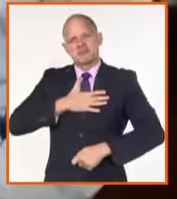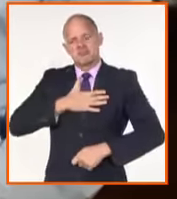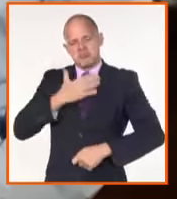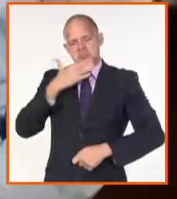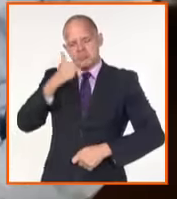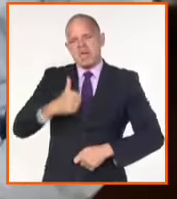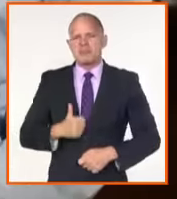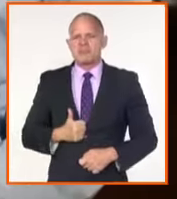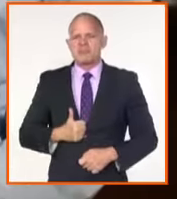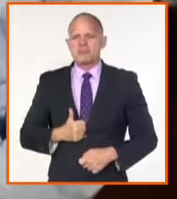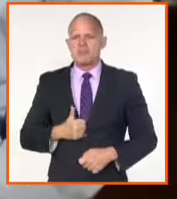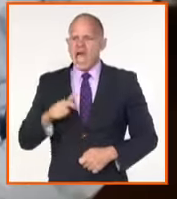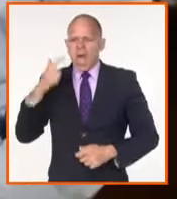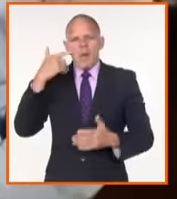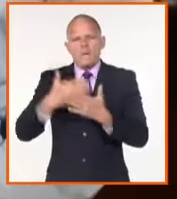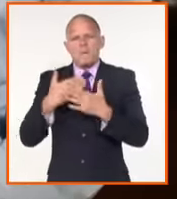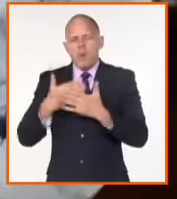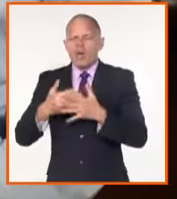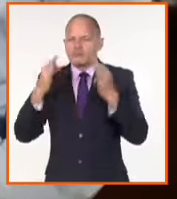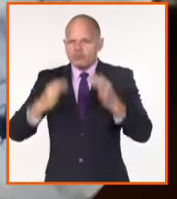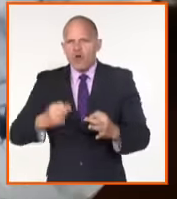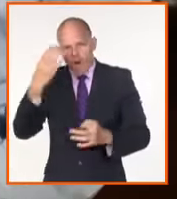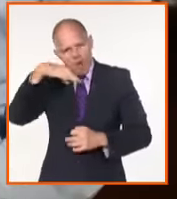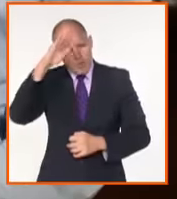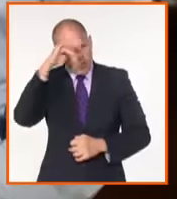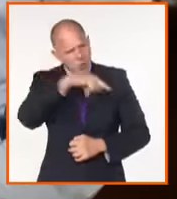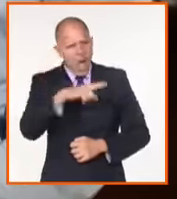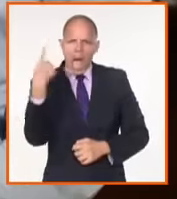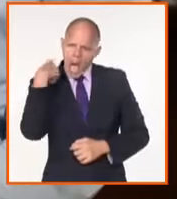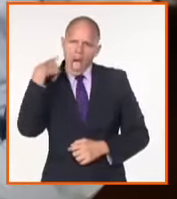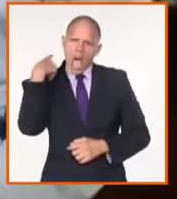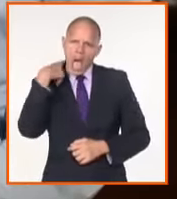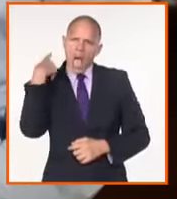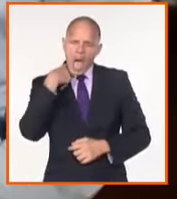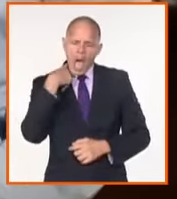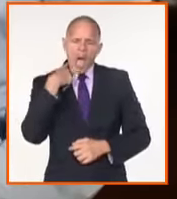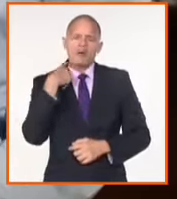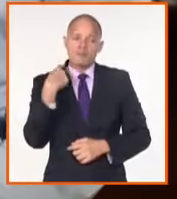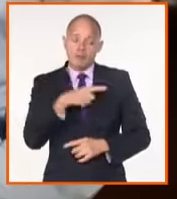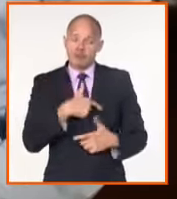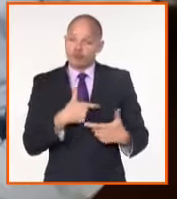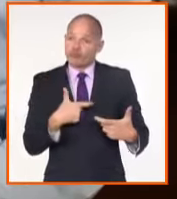reconocimiento a la coherencia, a la valentía,